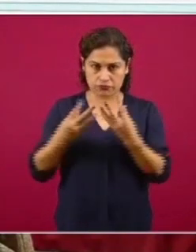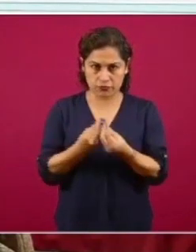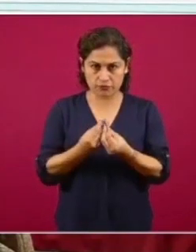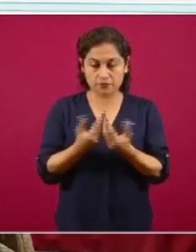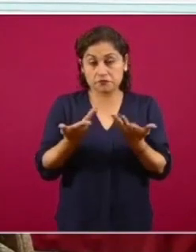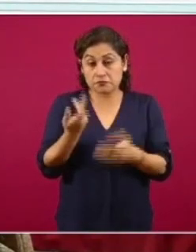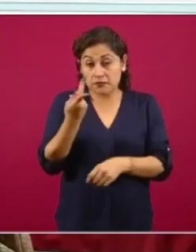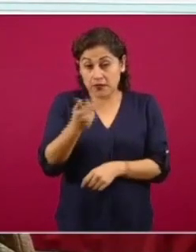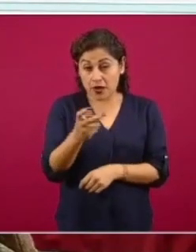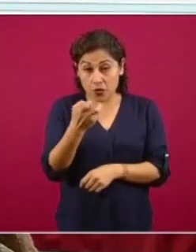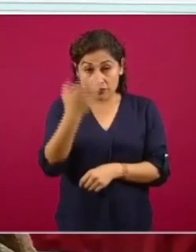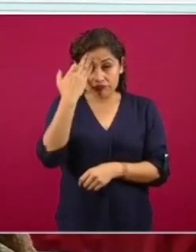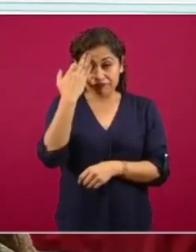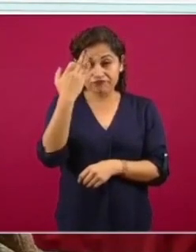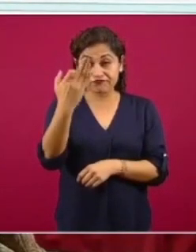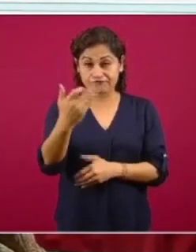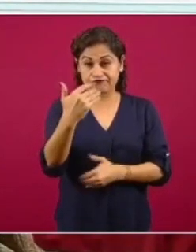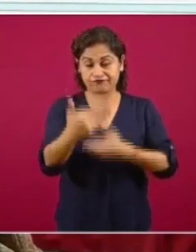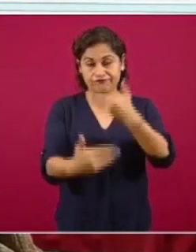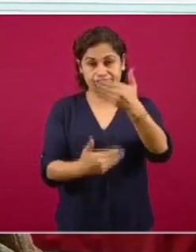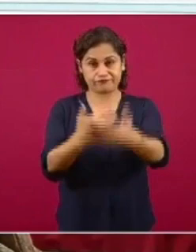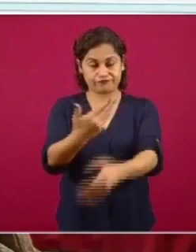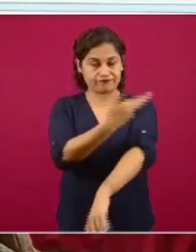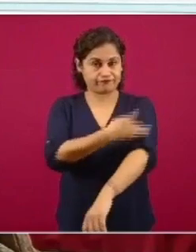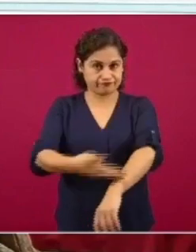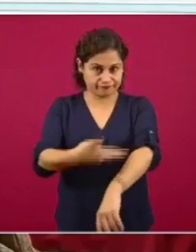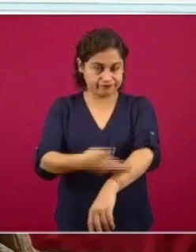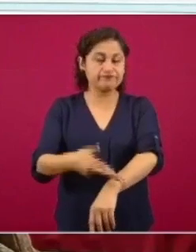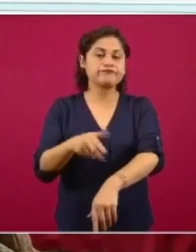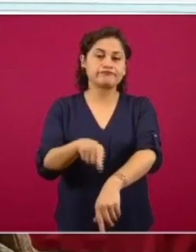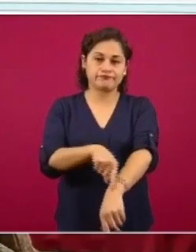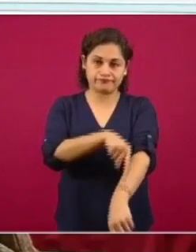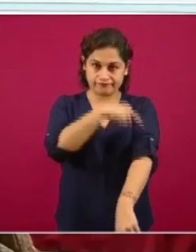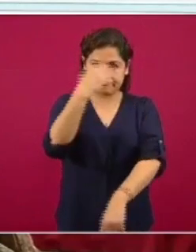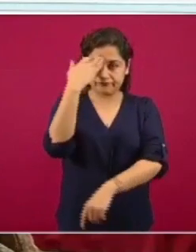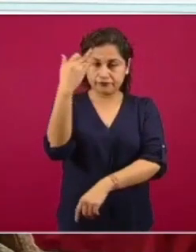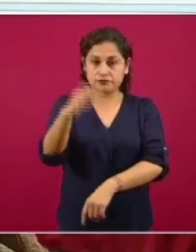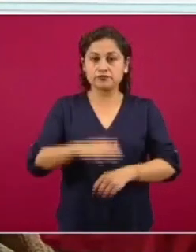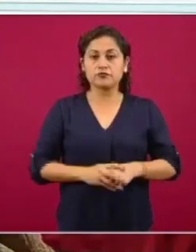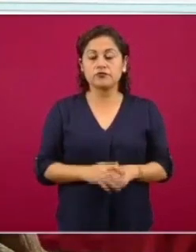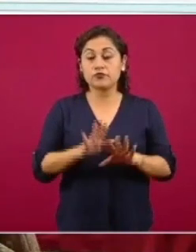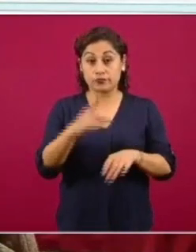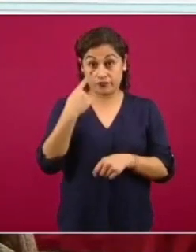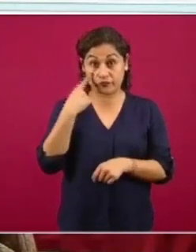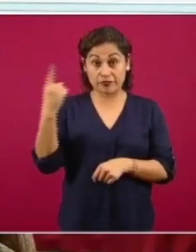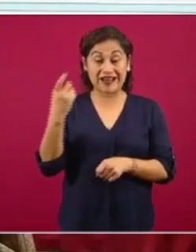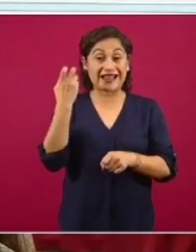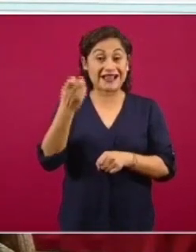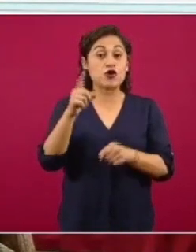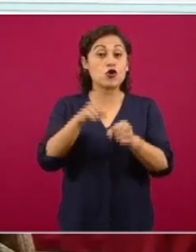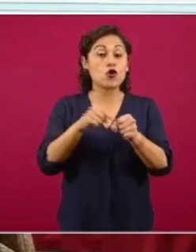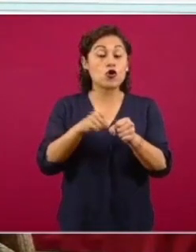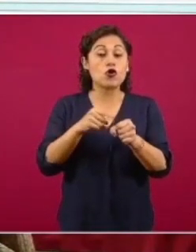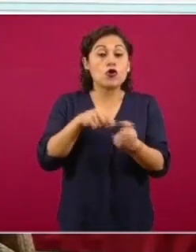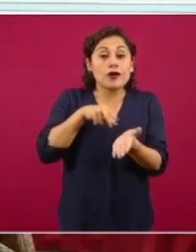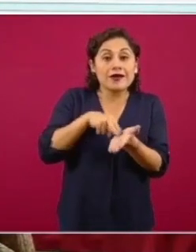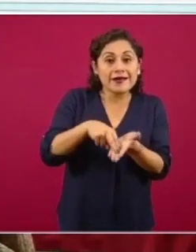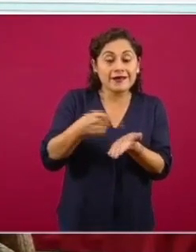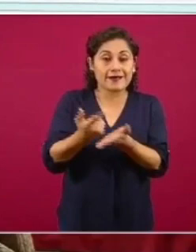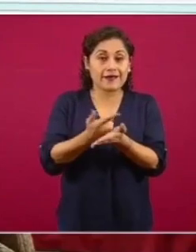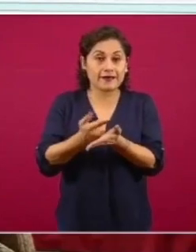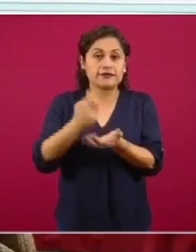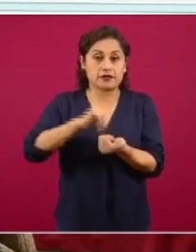es un proceso largo. Claramente los que están en esta franjas, tanto negras como grises, son los que tendrán que pasar por